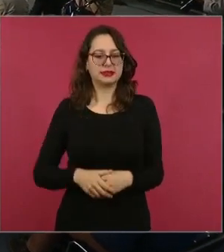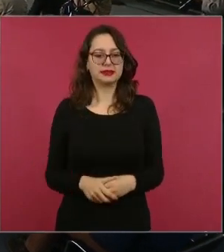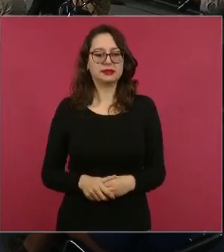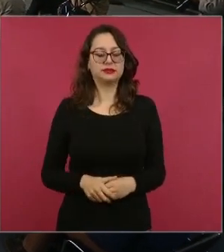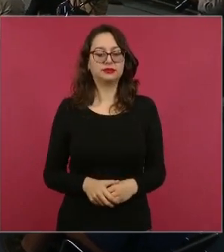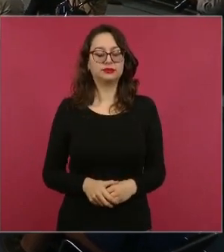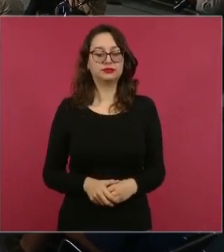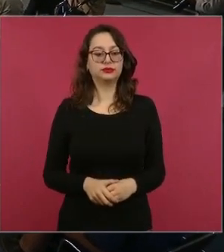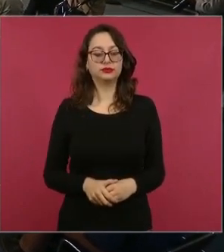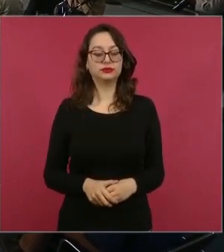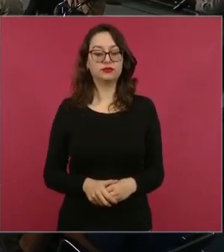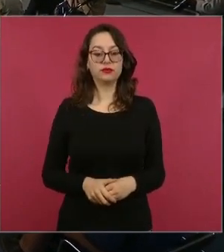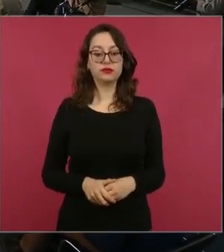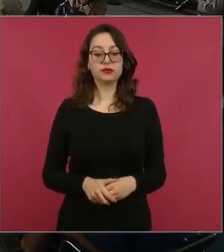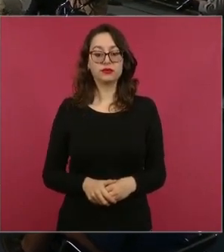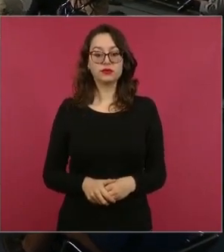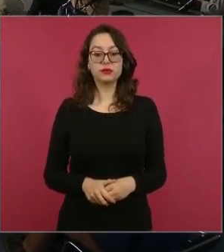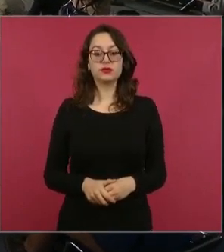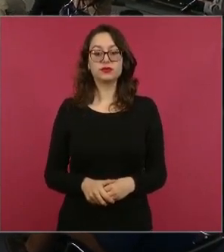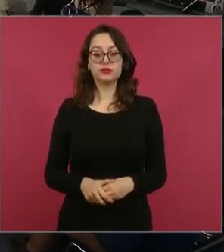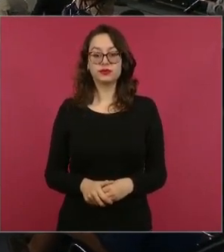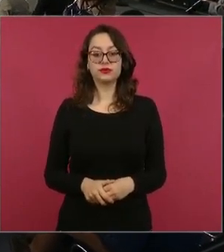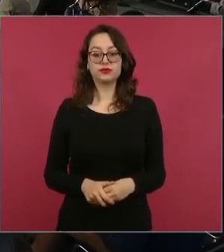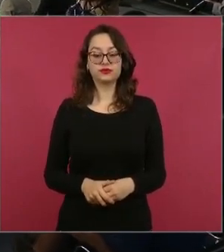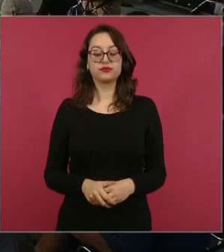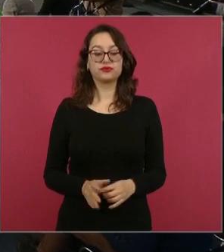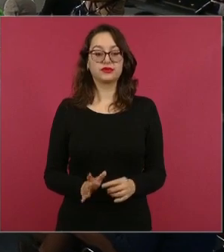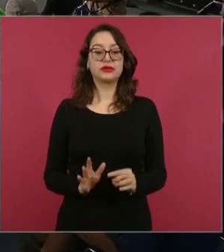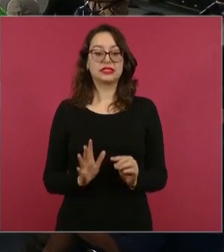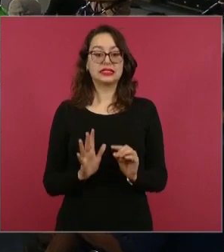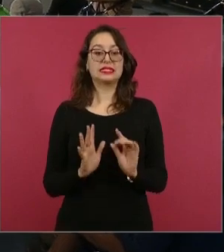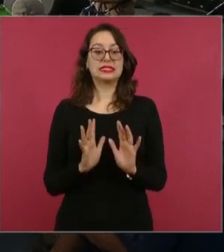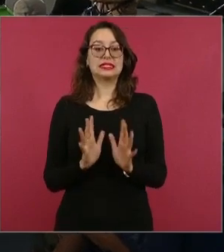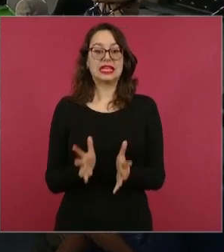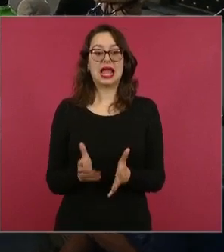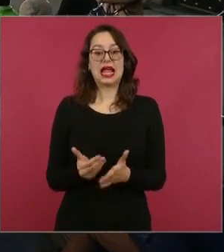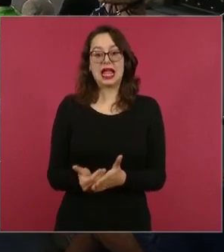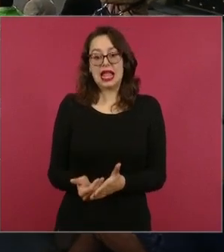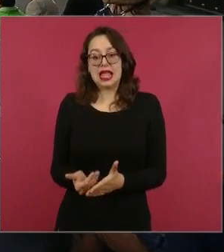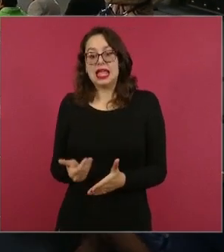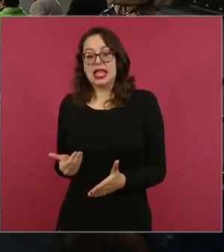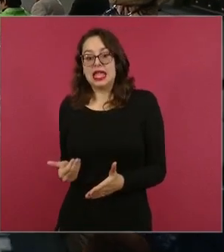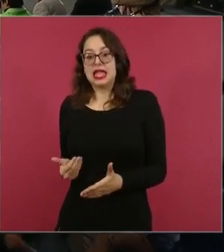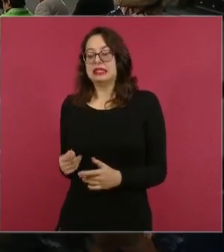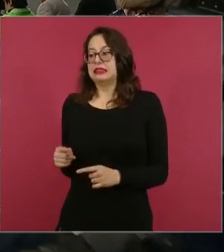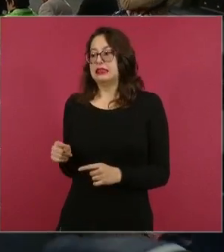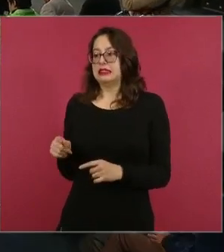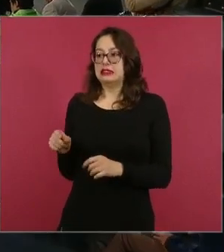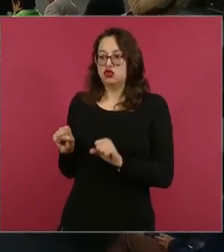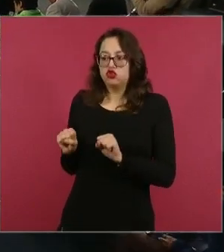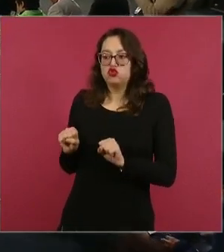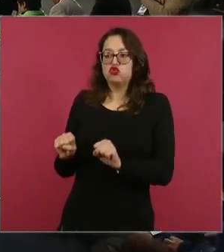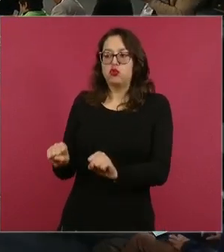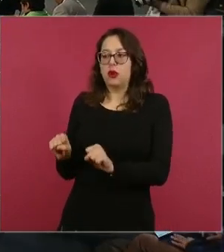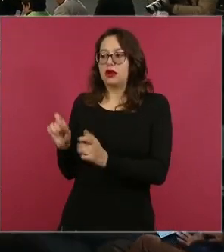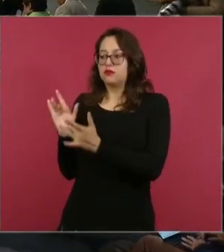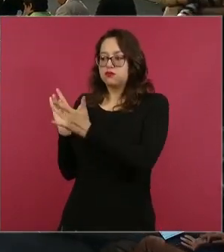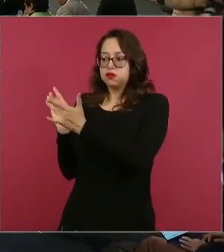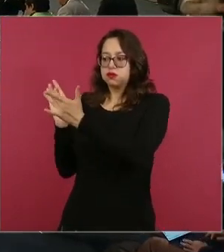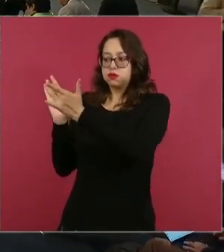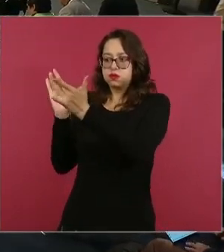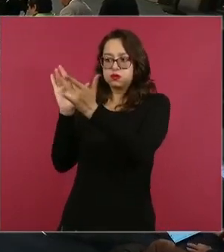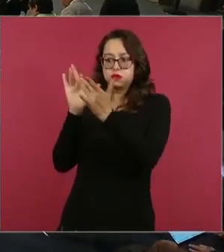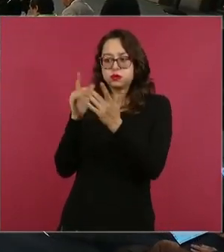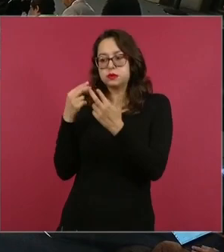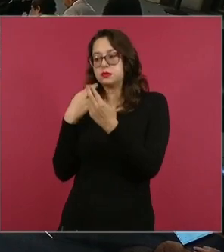platica ya tuvimos como dice el presidente un par de reuniones y estamos trabajando con las tiendas comerciales para que nos